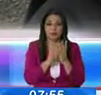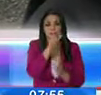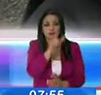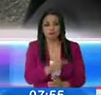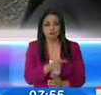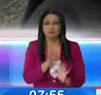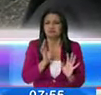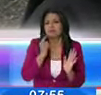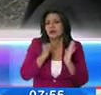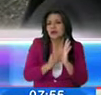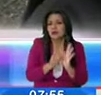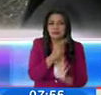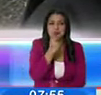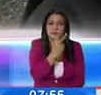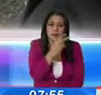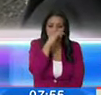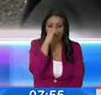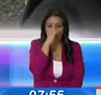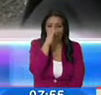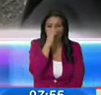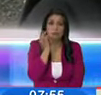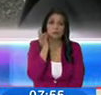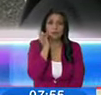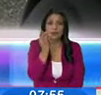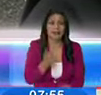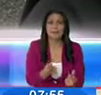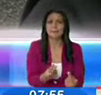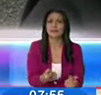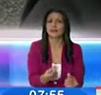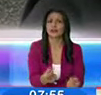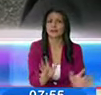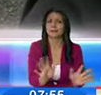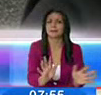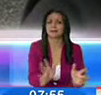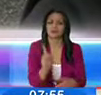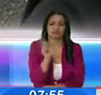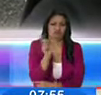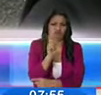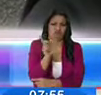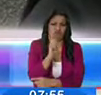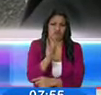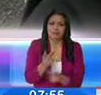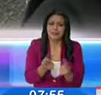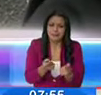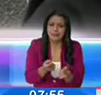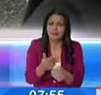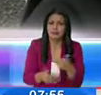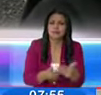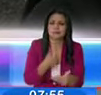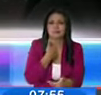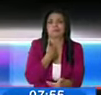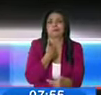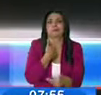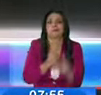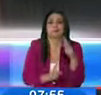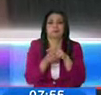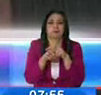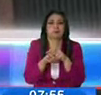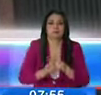no como es irse al apuro, así, porque se precipitan los chicos, ¿no?